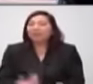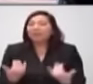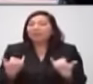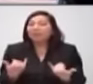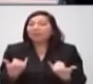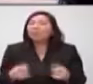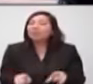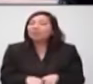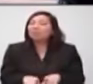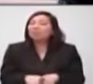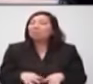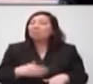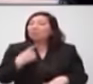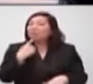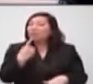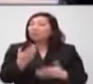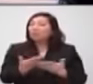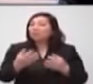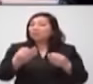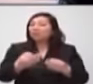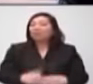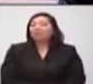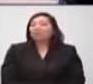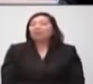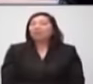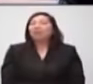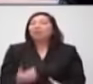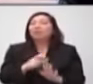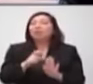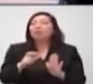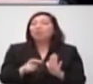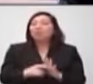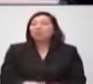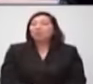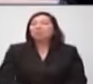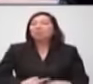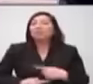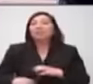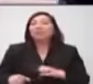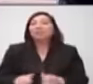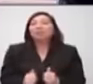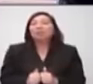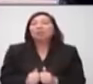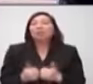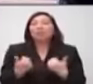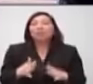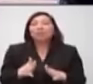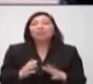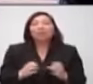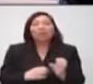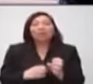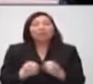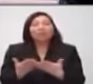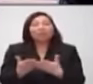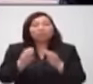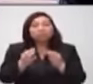también podemos decir que es una realidad. Estos proyectos se vienen realizando ya en una etapa de